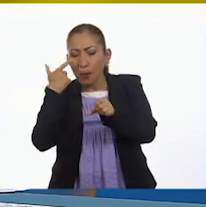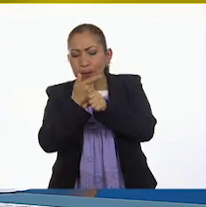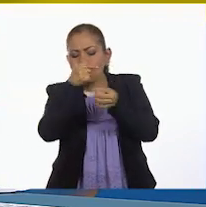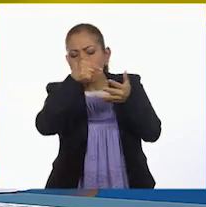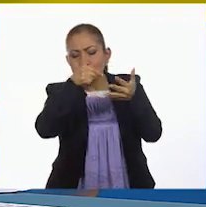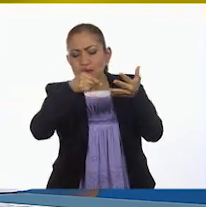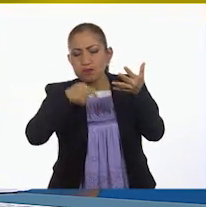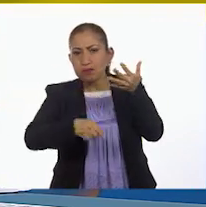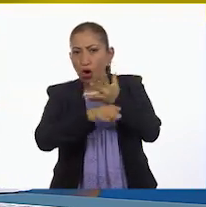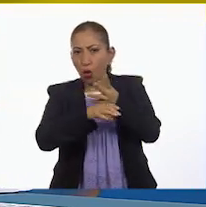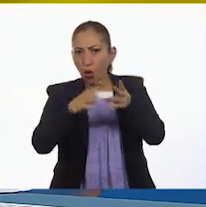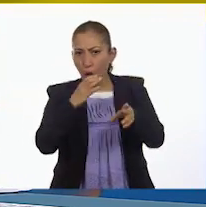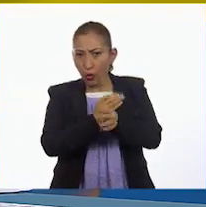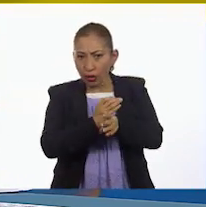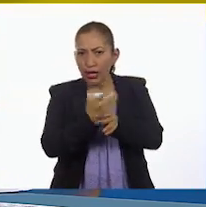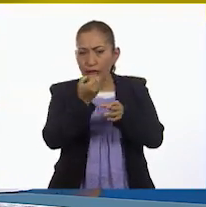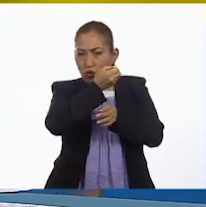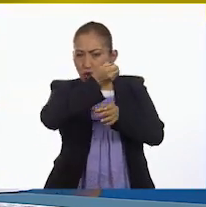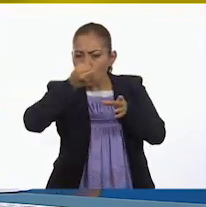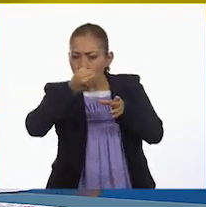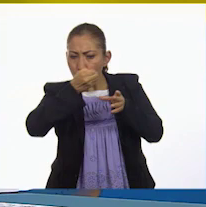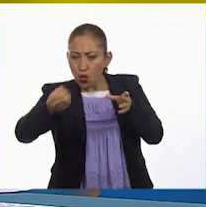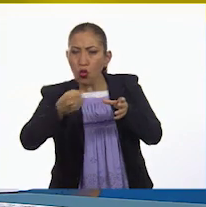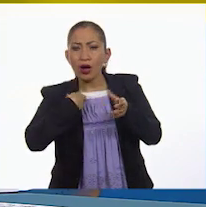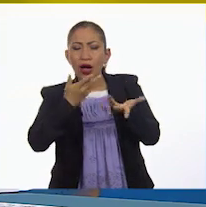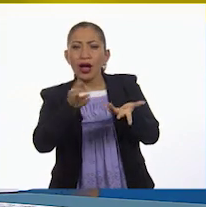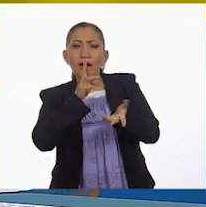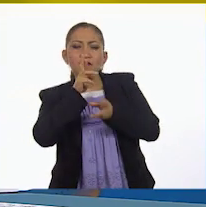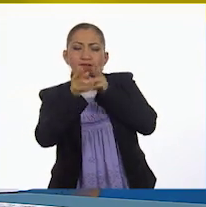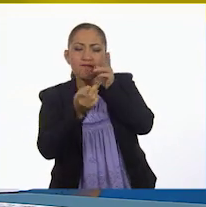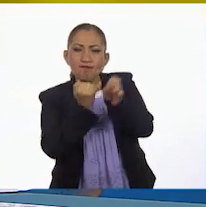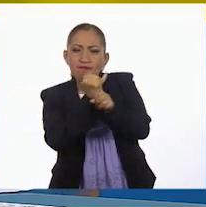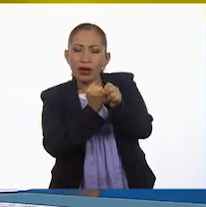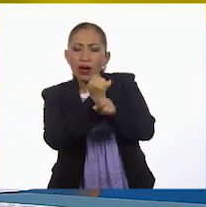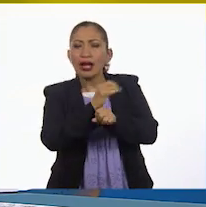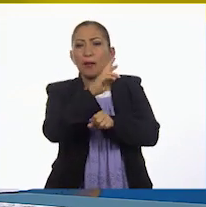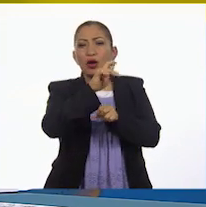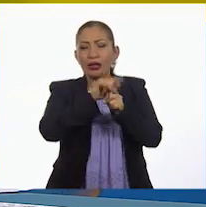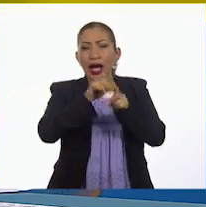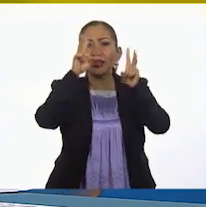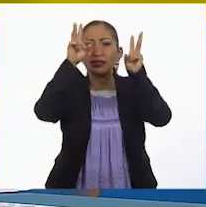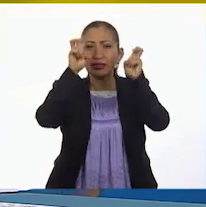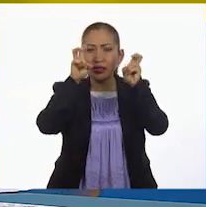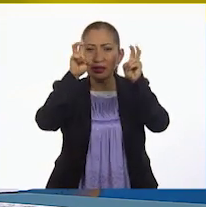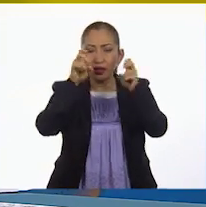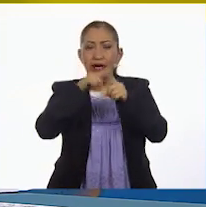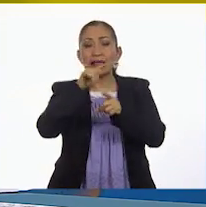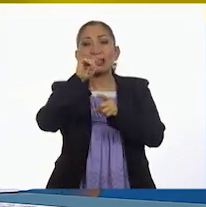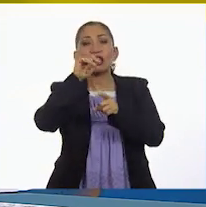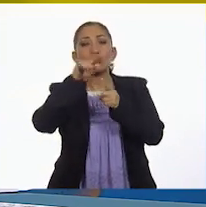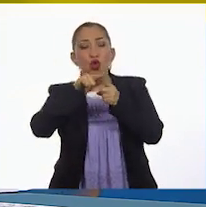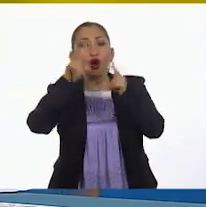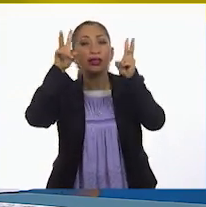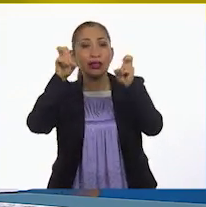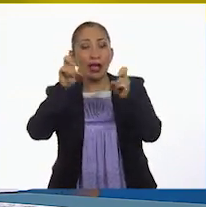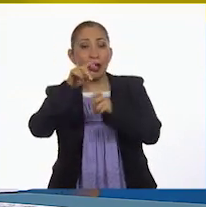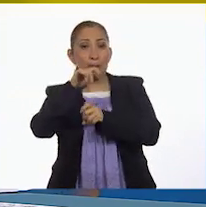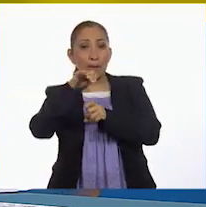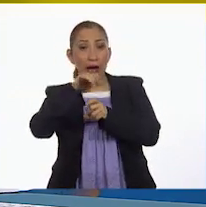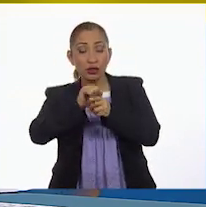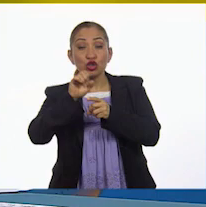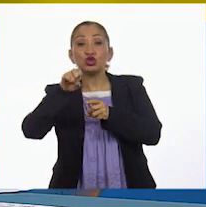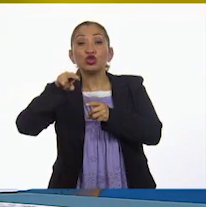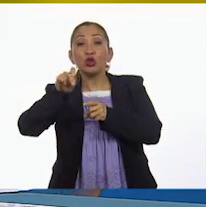identificando los elementos o la estructura del reportaje, como lo es su título, temas, subtemas, bibliografía, que también